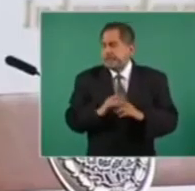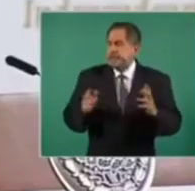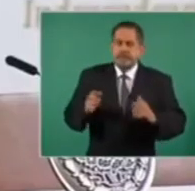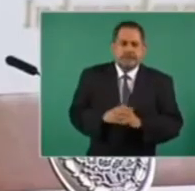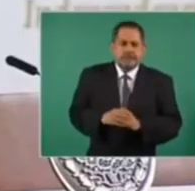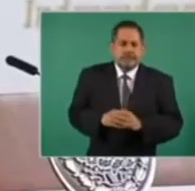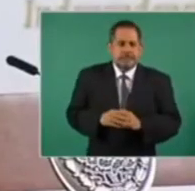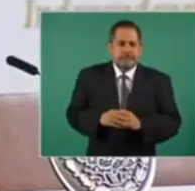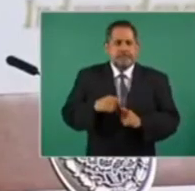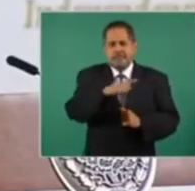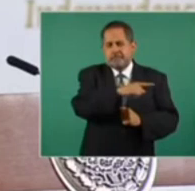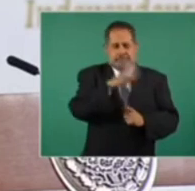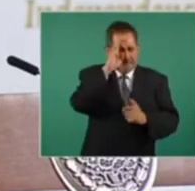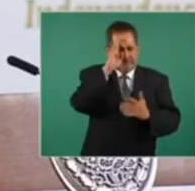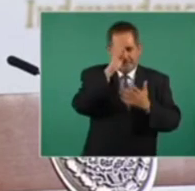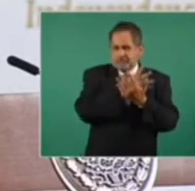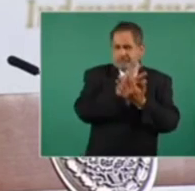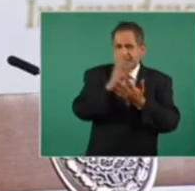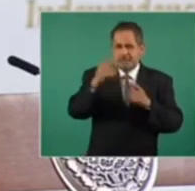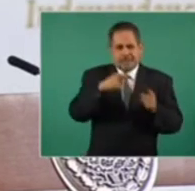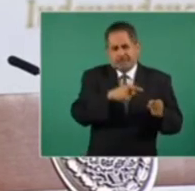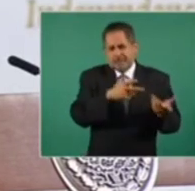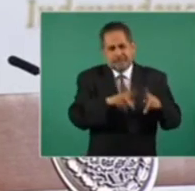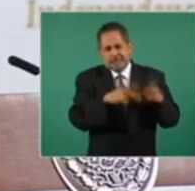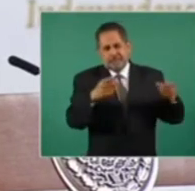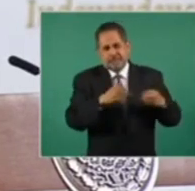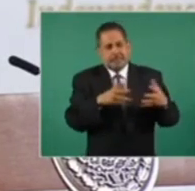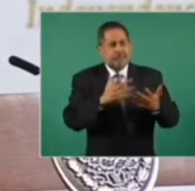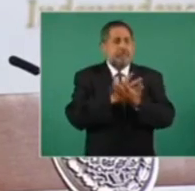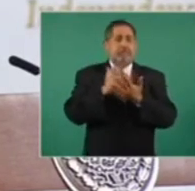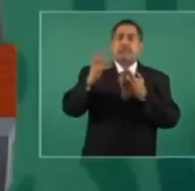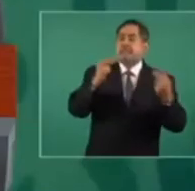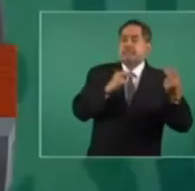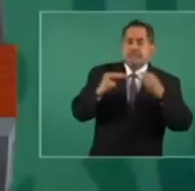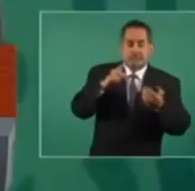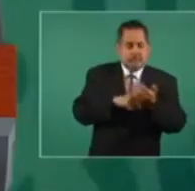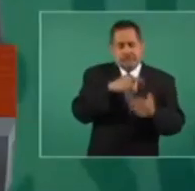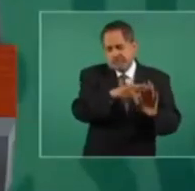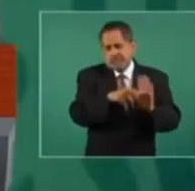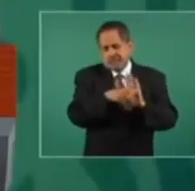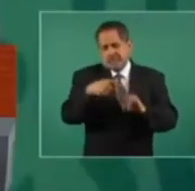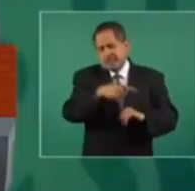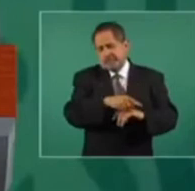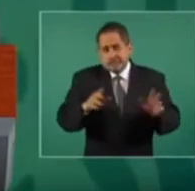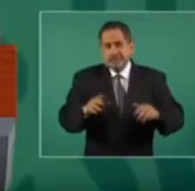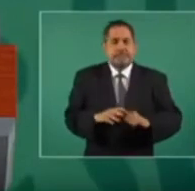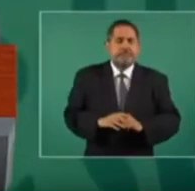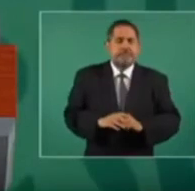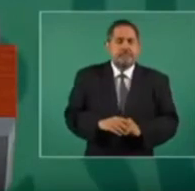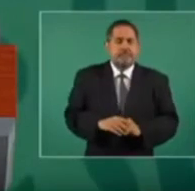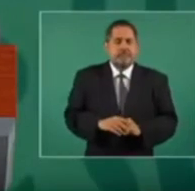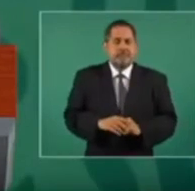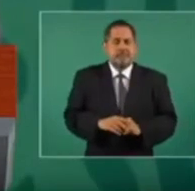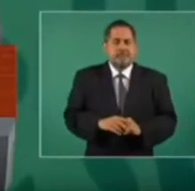era una exageración, un sensacionalismo, y un periódico, sí,